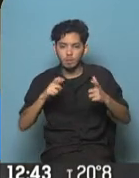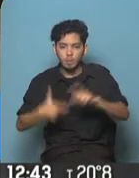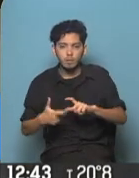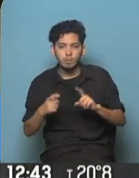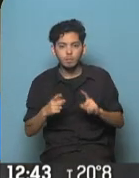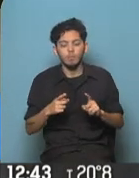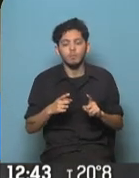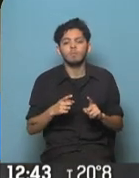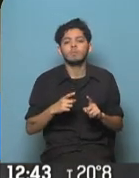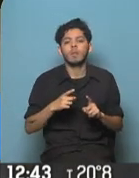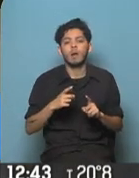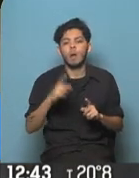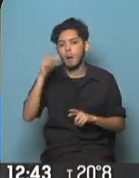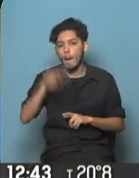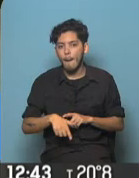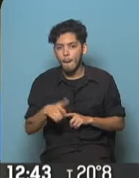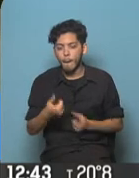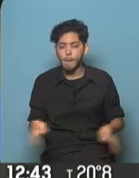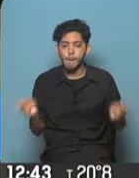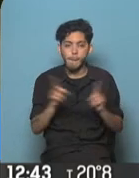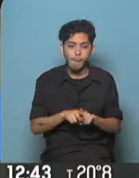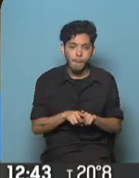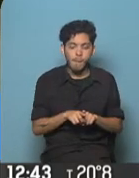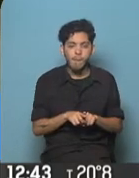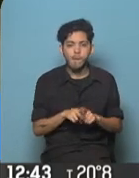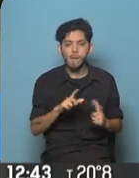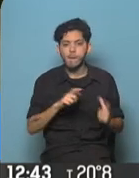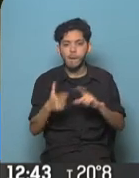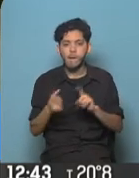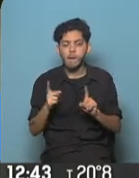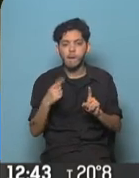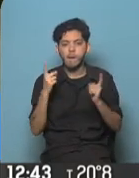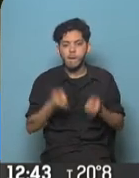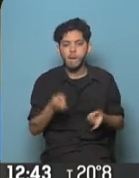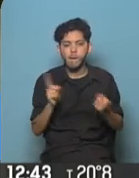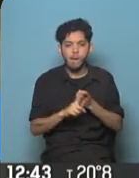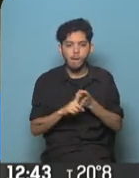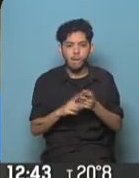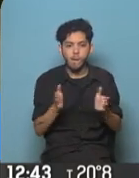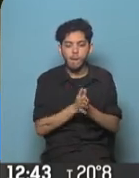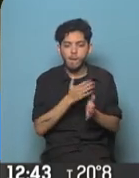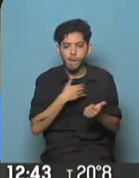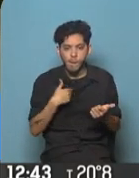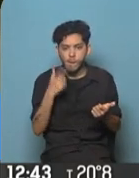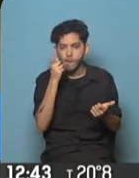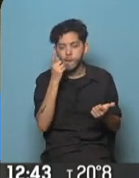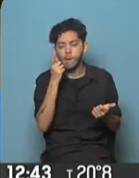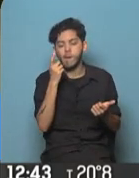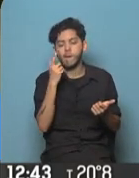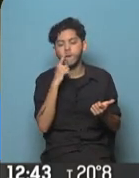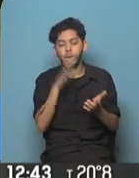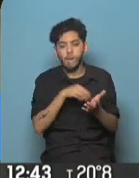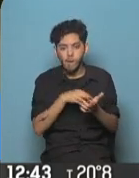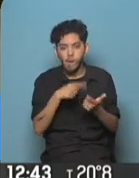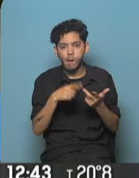Es una transformación de la persona que vuelve y es una transformación también en la relación con la madre, con la casa, con la tierra, ¿no?